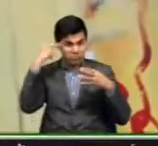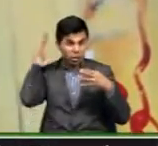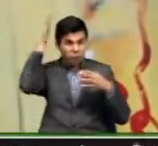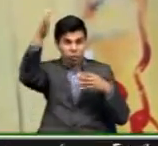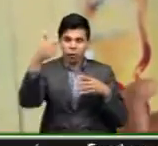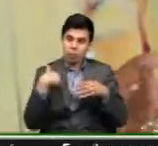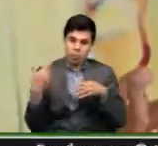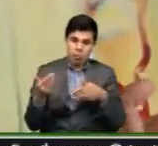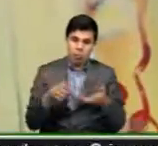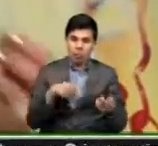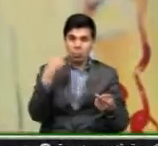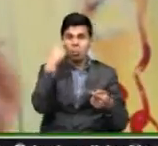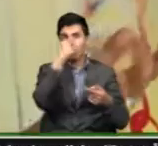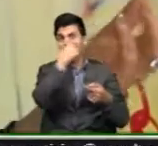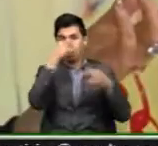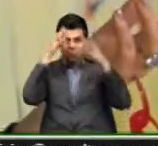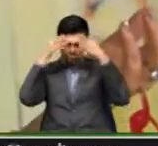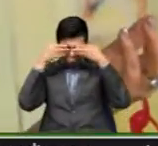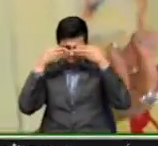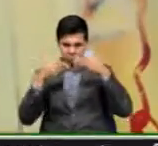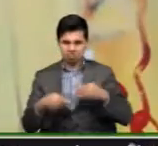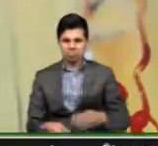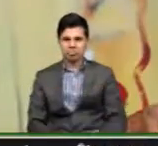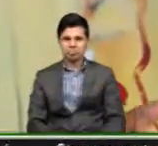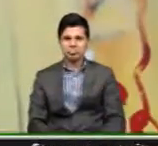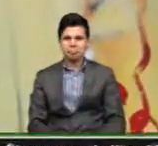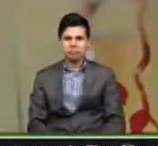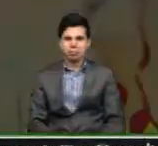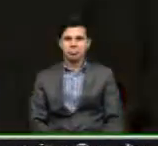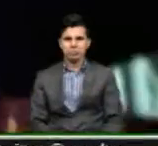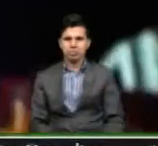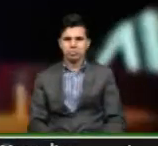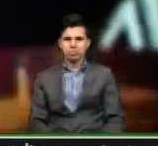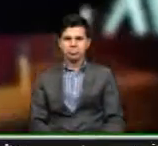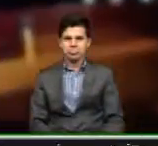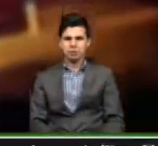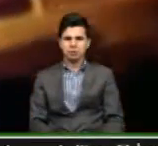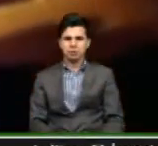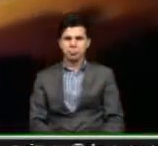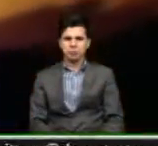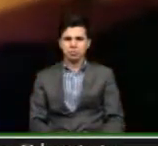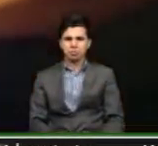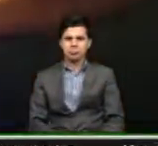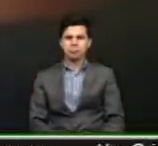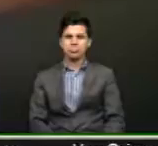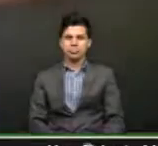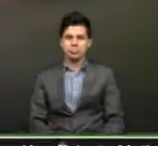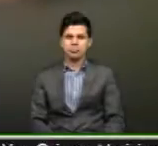mis ojos cerrados no verán los tuyos. Me extraña